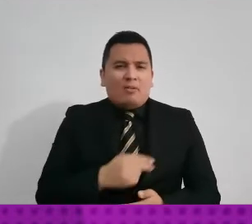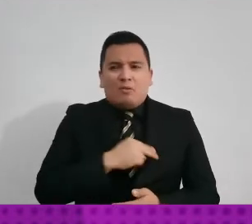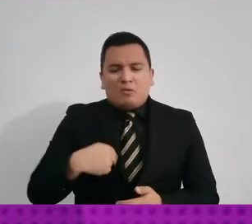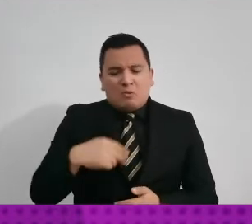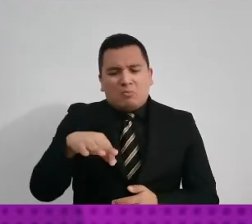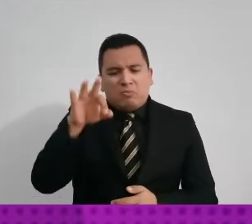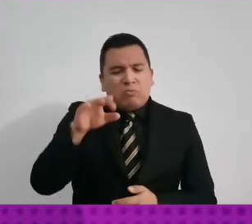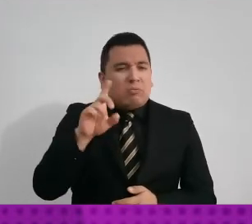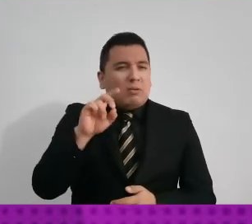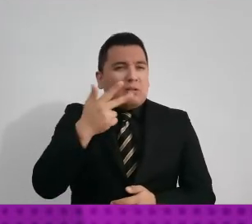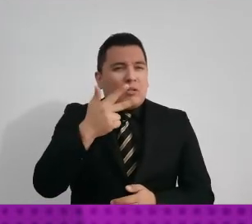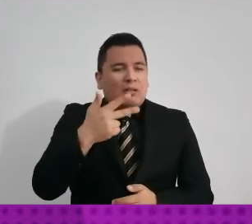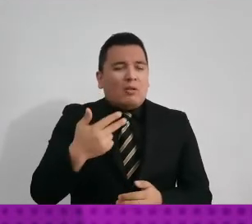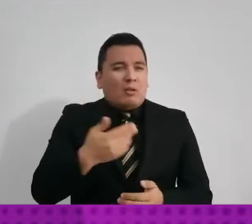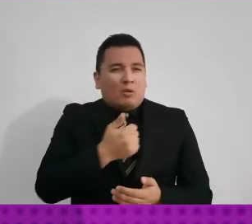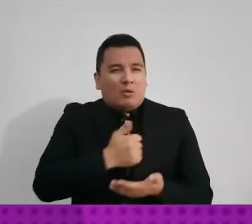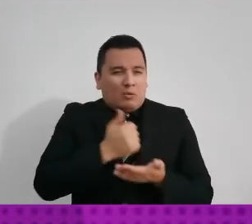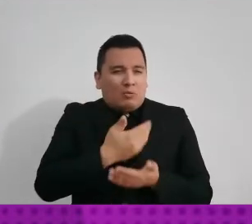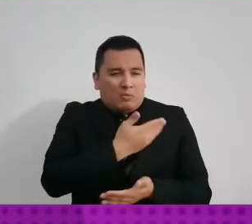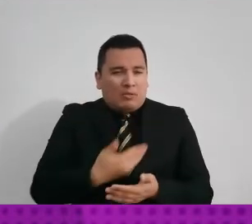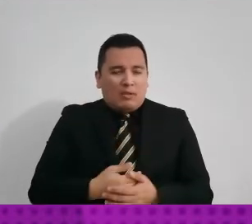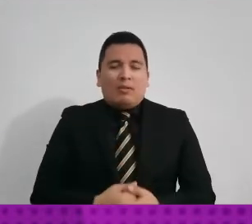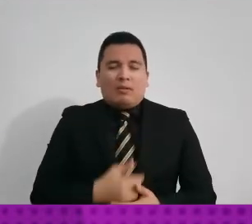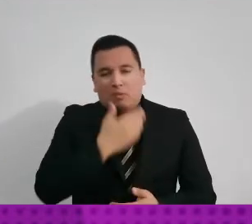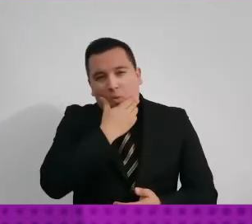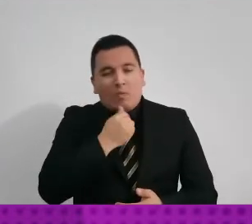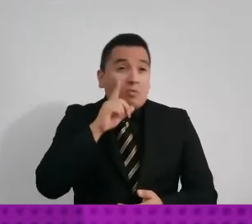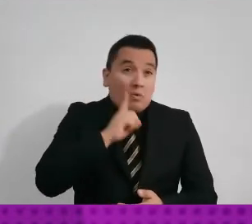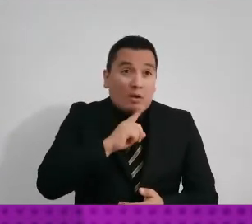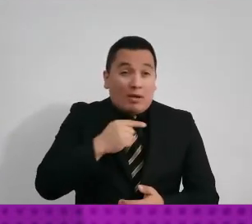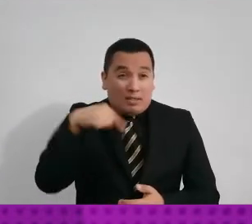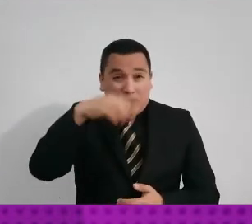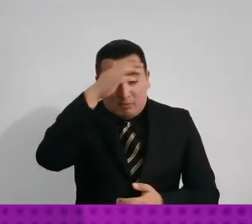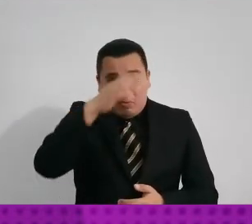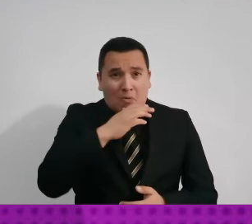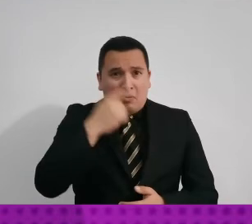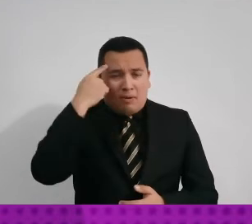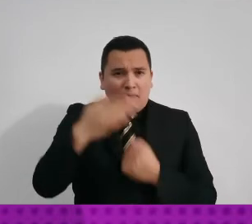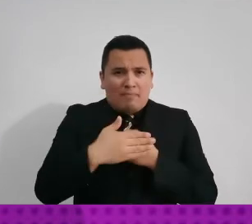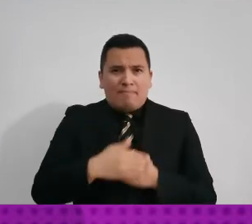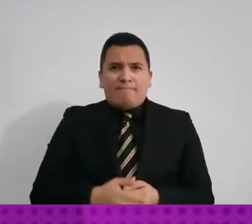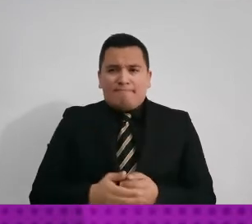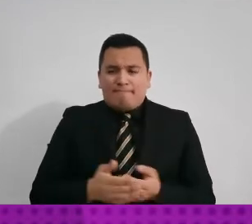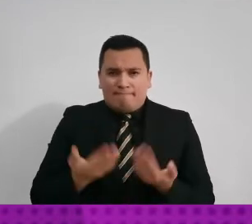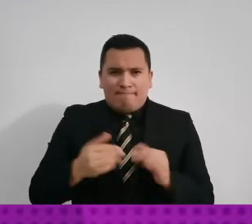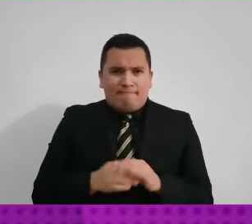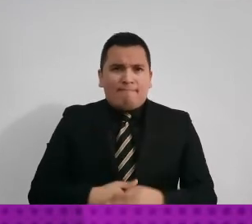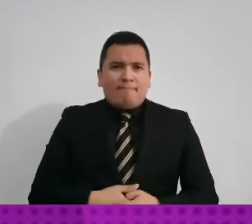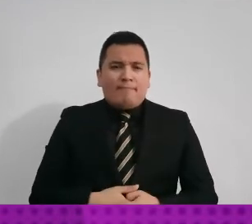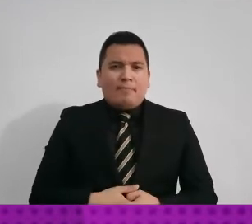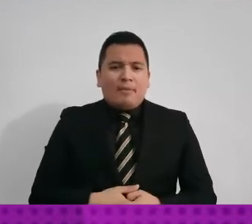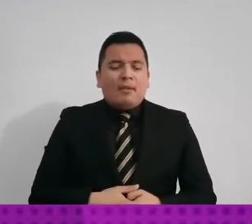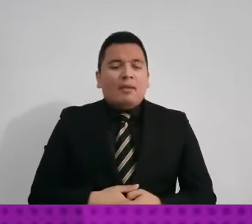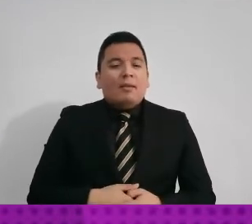fecha en la que se van a elegir a los 38 presidentes o presidentas municipales de Coahuila para este próximo periodo,